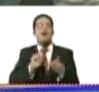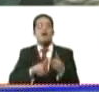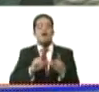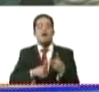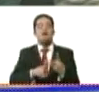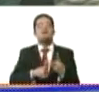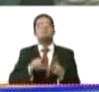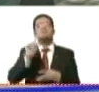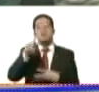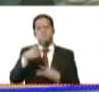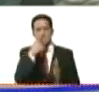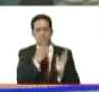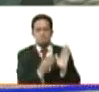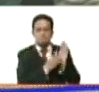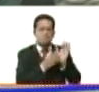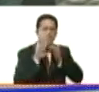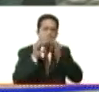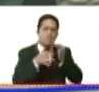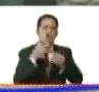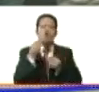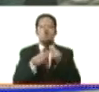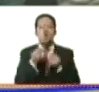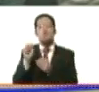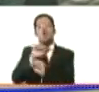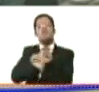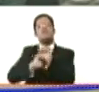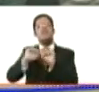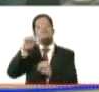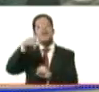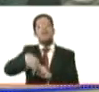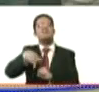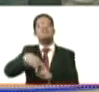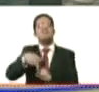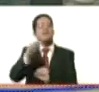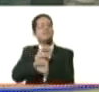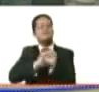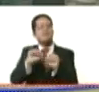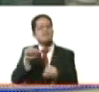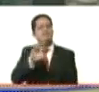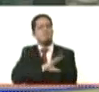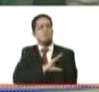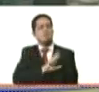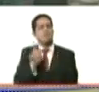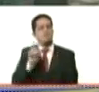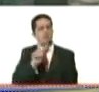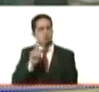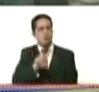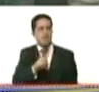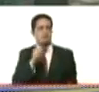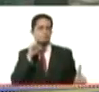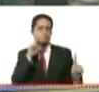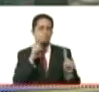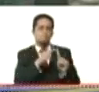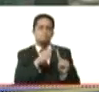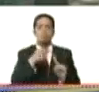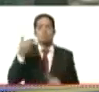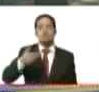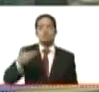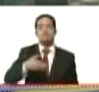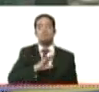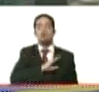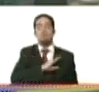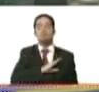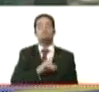Se definió el sistema de defensa integral de la nación como principio fundamental de la Fuerza Armada Nacional Bolivariana.